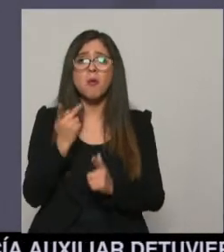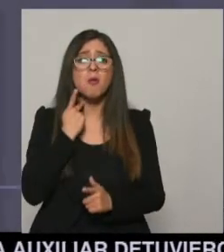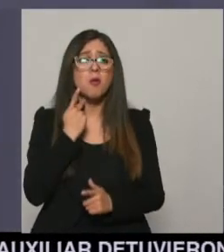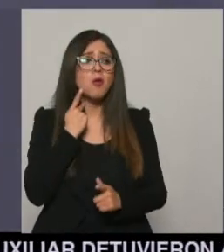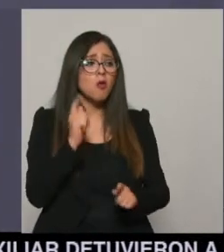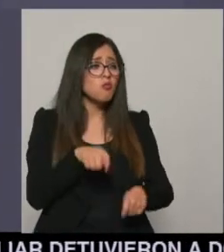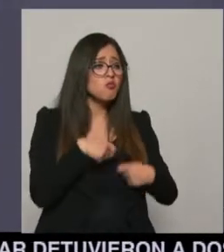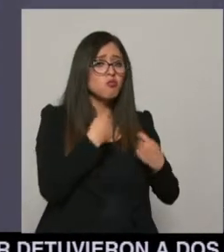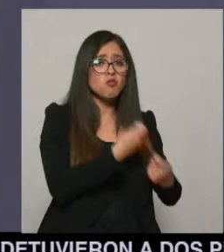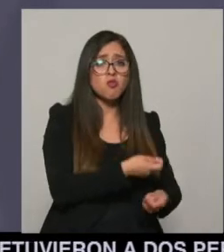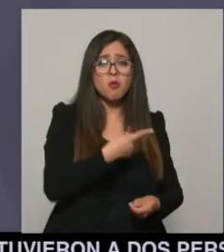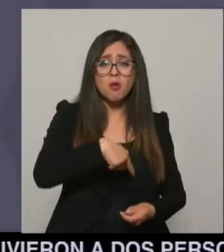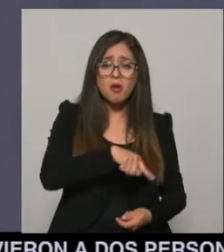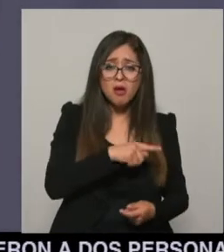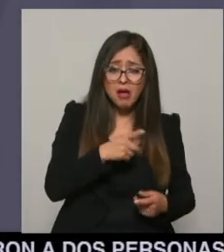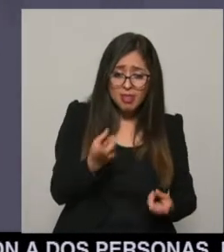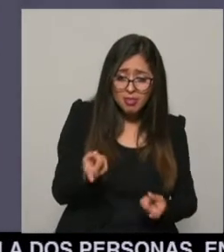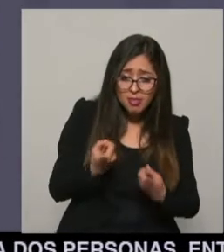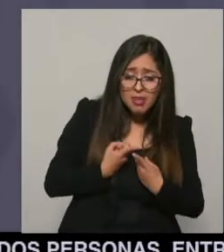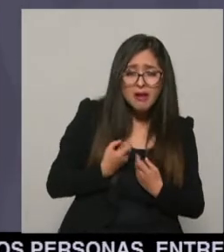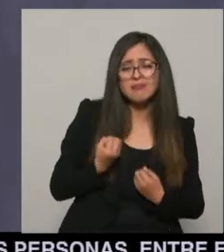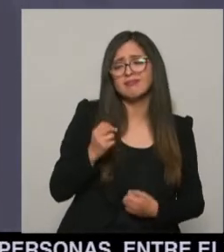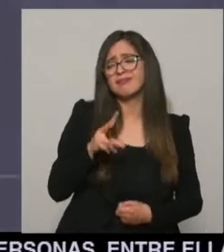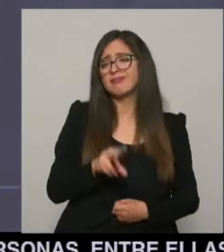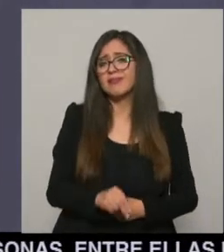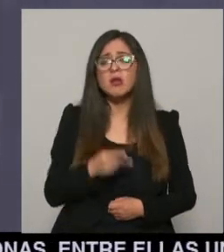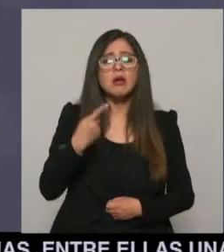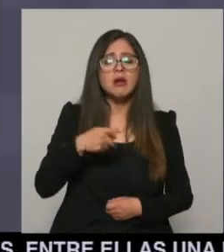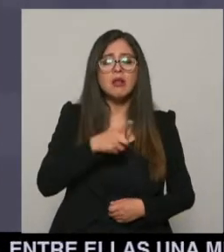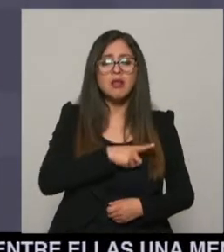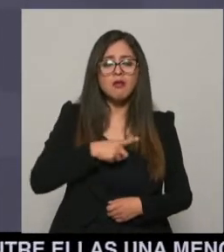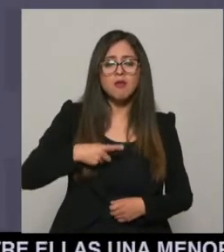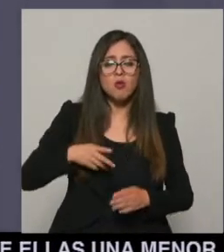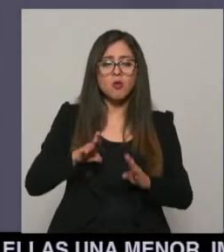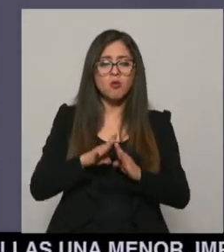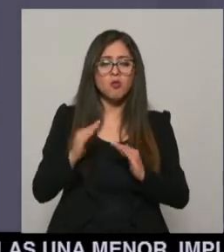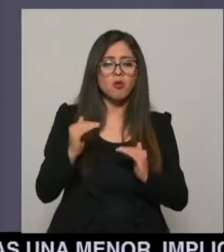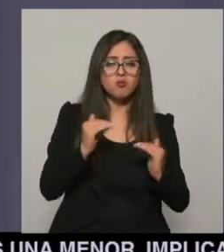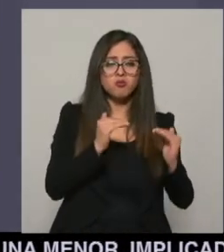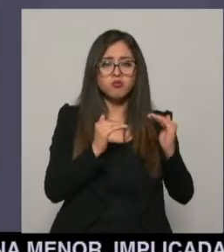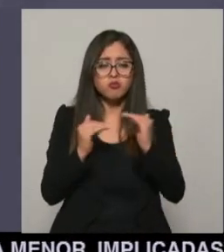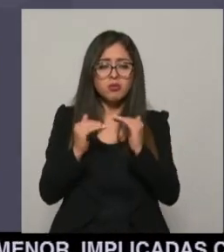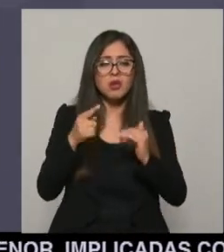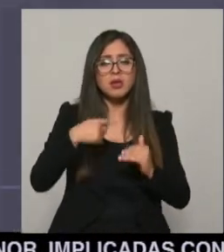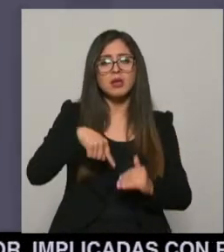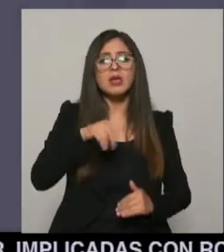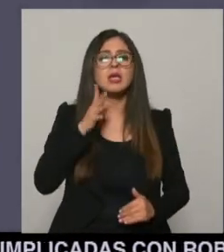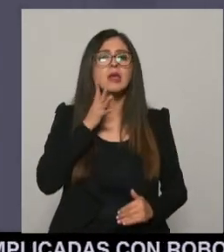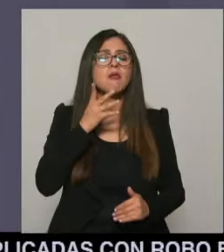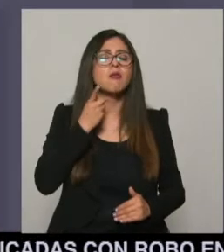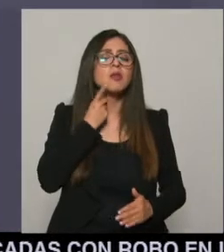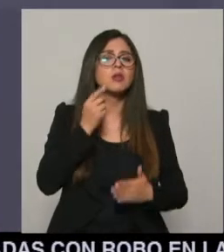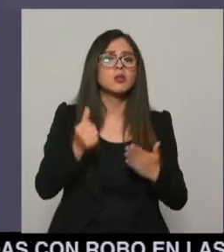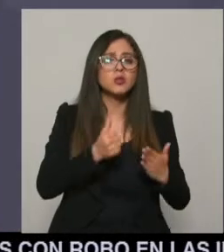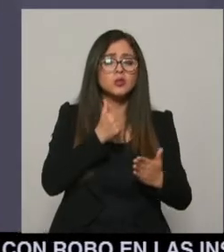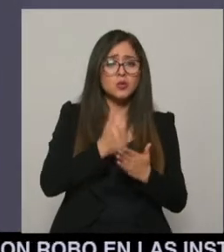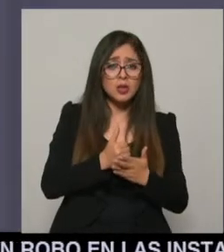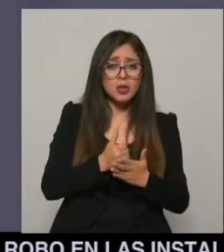corresponde, precisamente hablando de este espíritu de equilibrio en el Congreso de la Ciudad. Y eso no